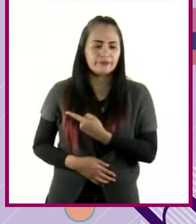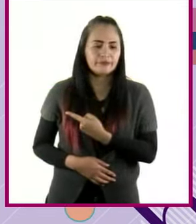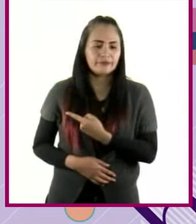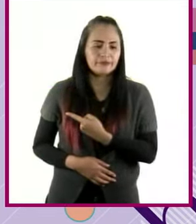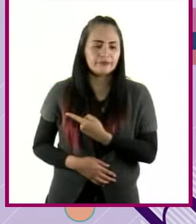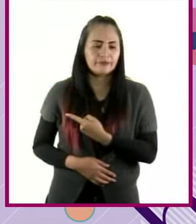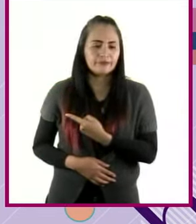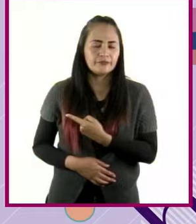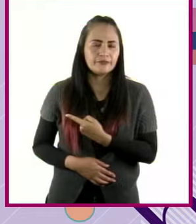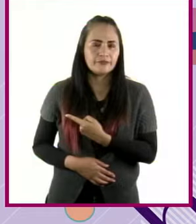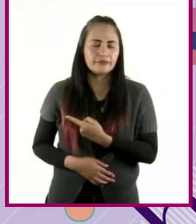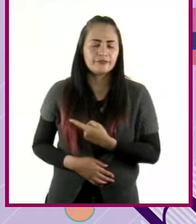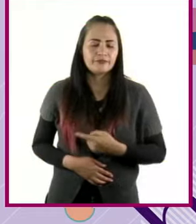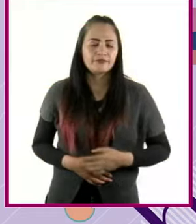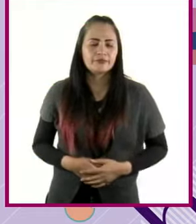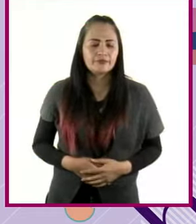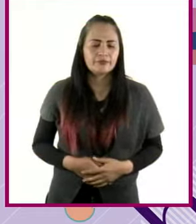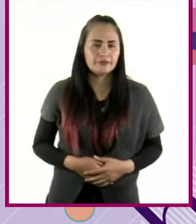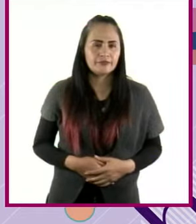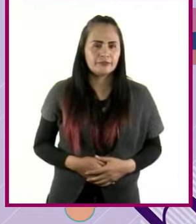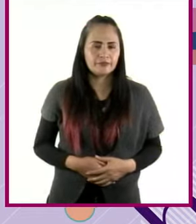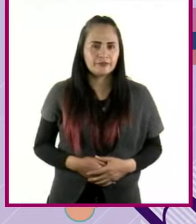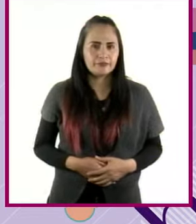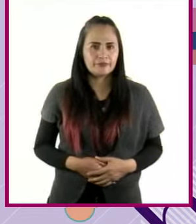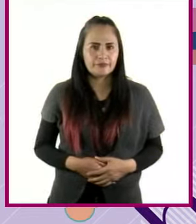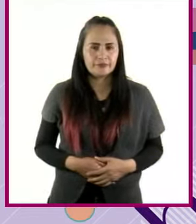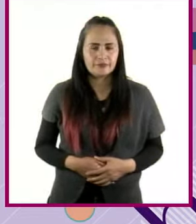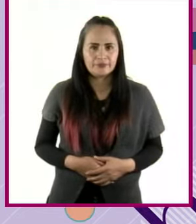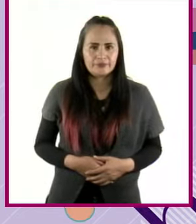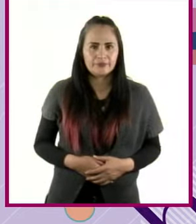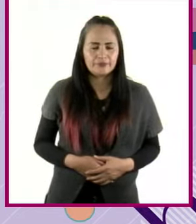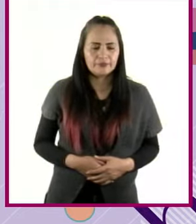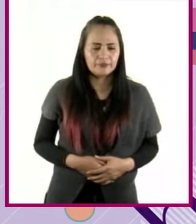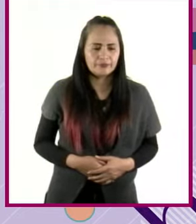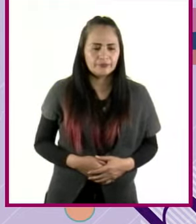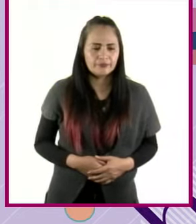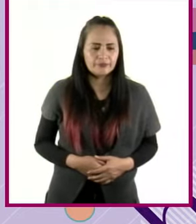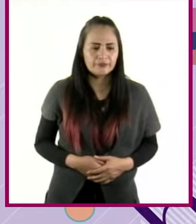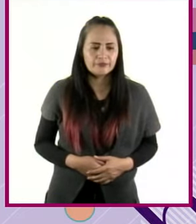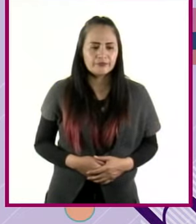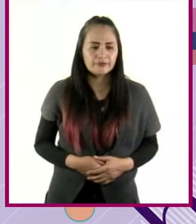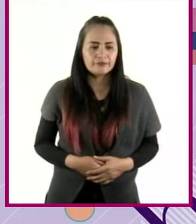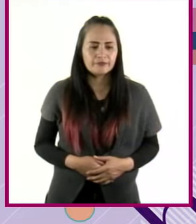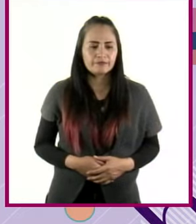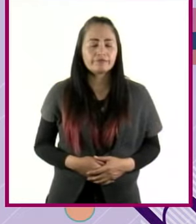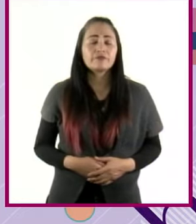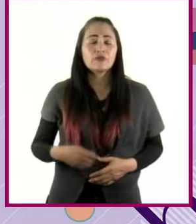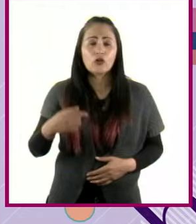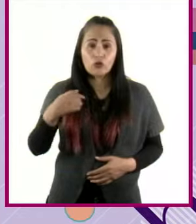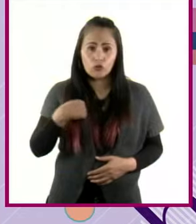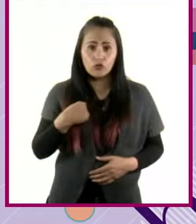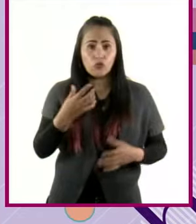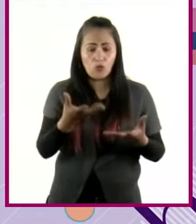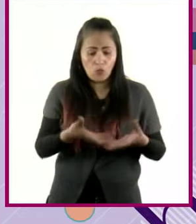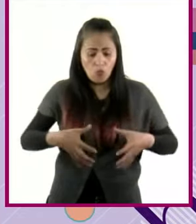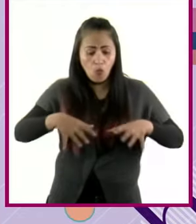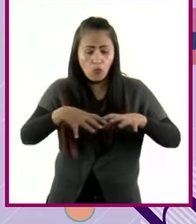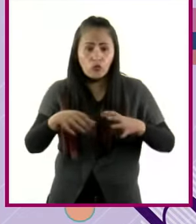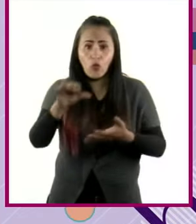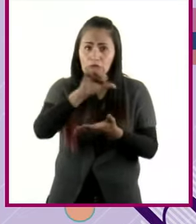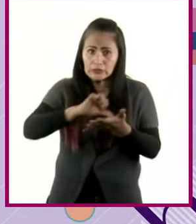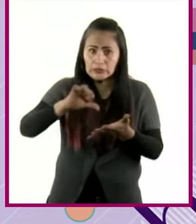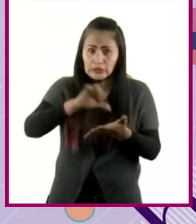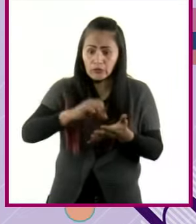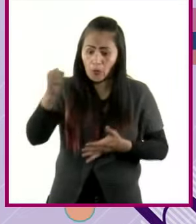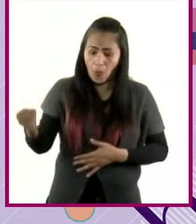la determinarás según el arbitrio a cuyo poder te he consignado. Te he puesto en el centro del mundo para